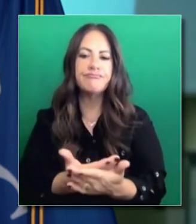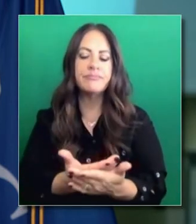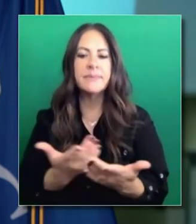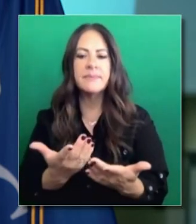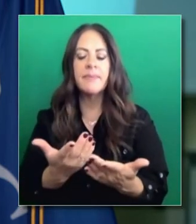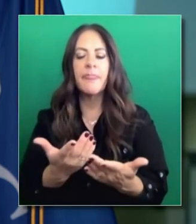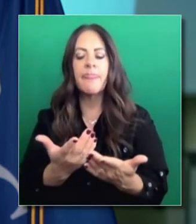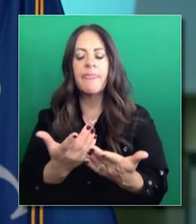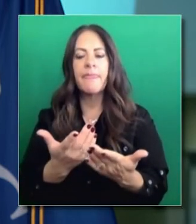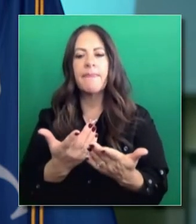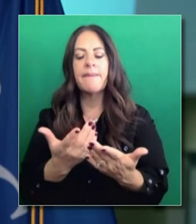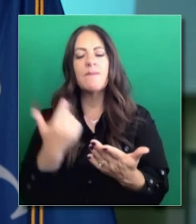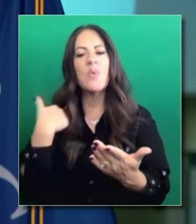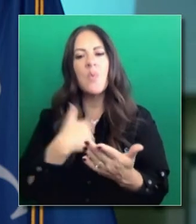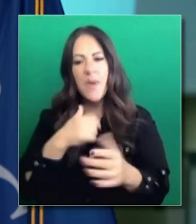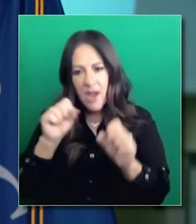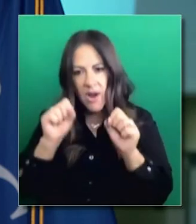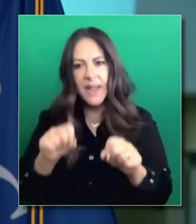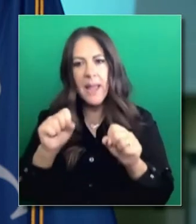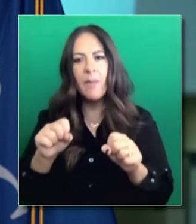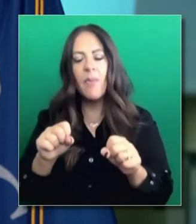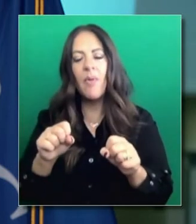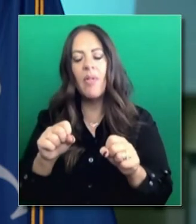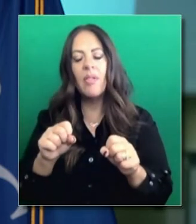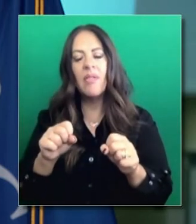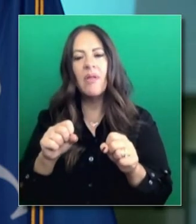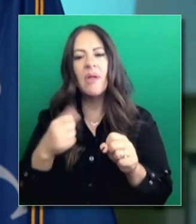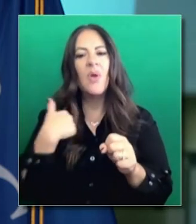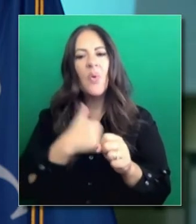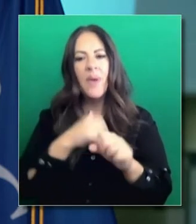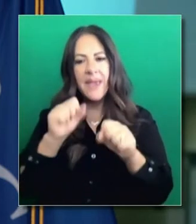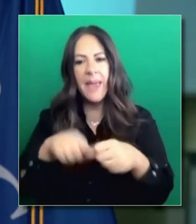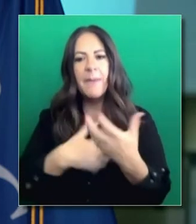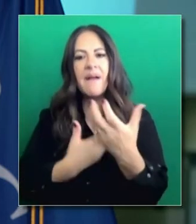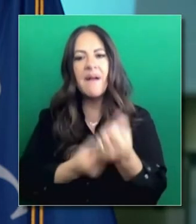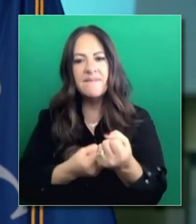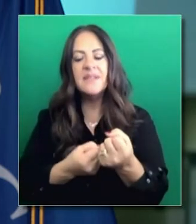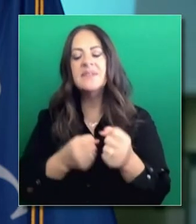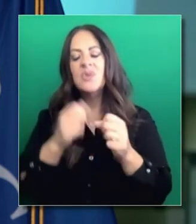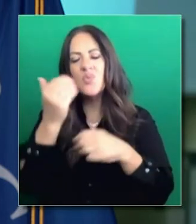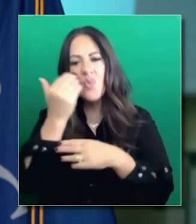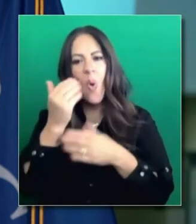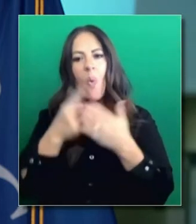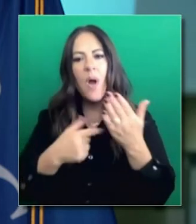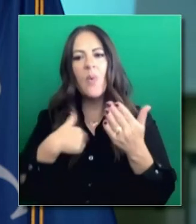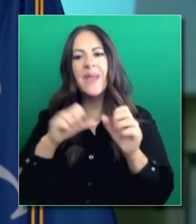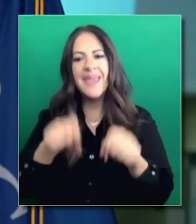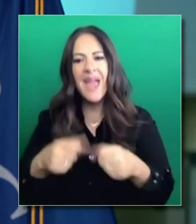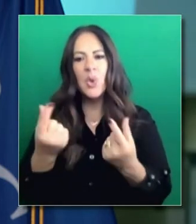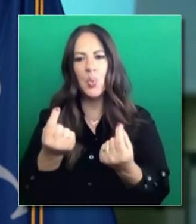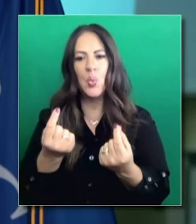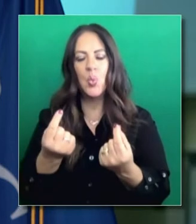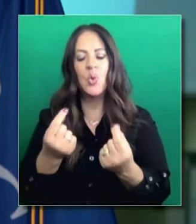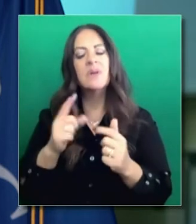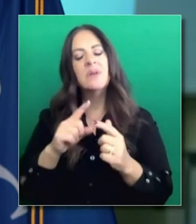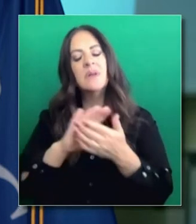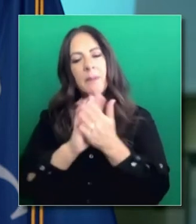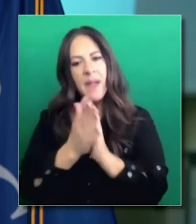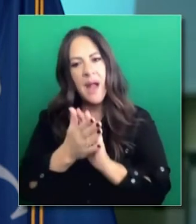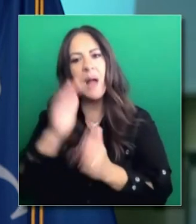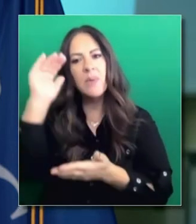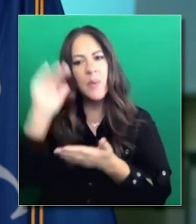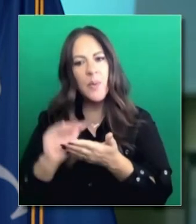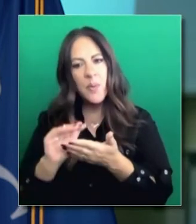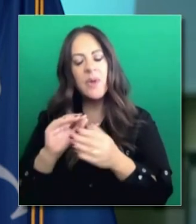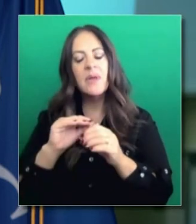uno de nosotros y como estado, más capaces, más competentes respecto a nuestra capacidad de